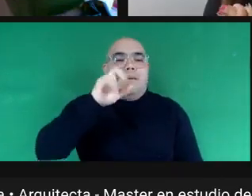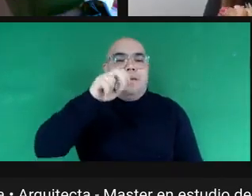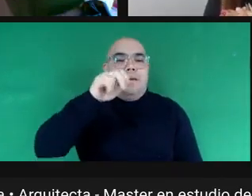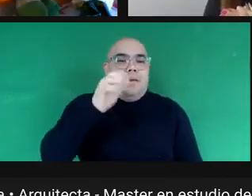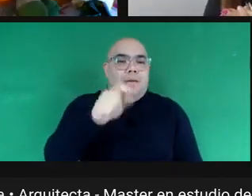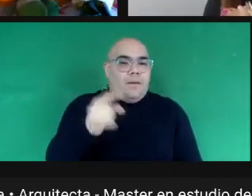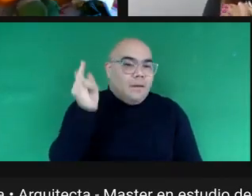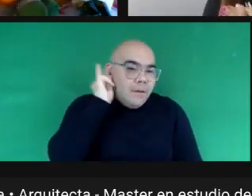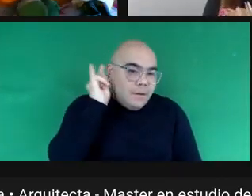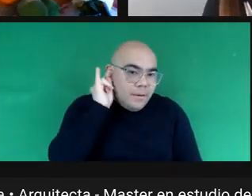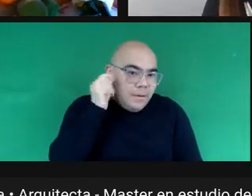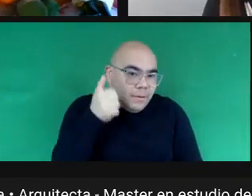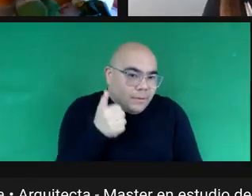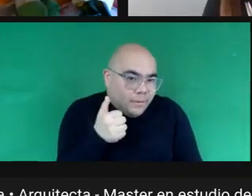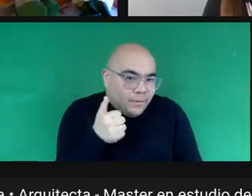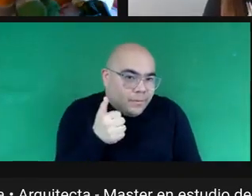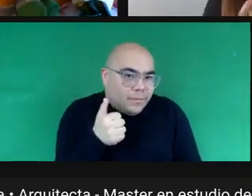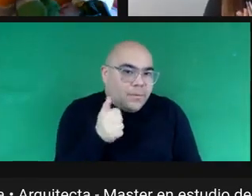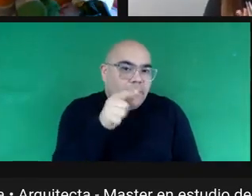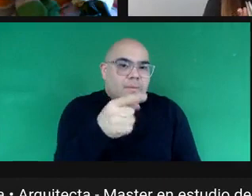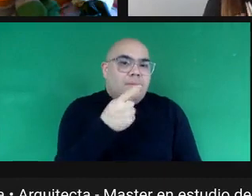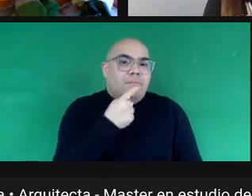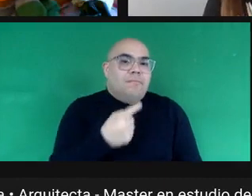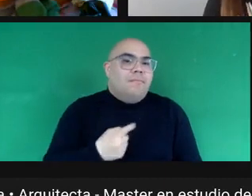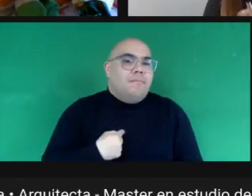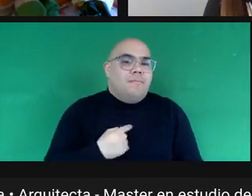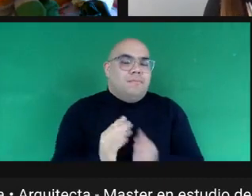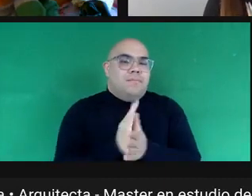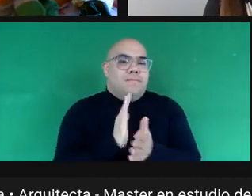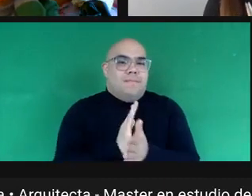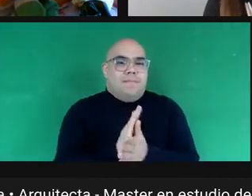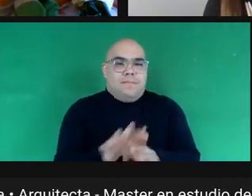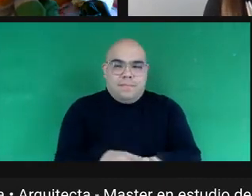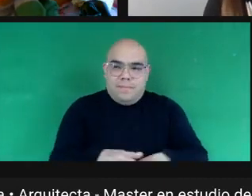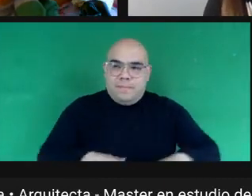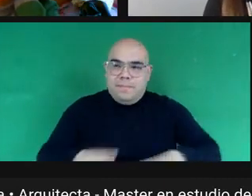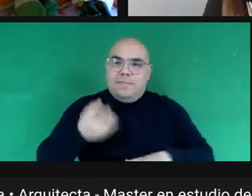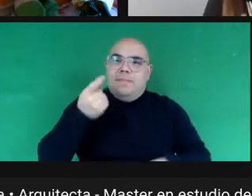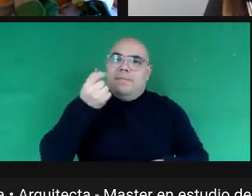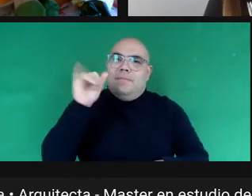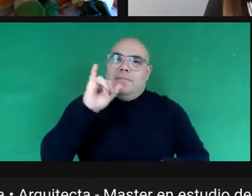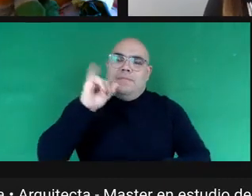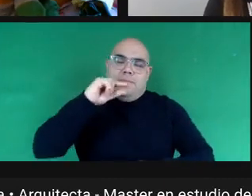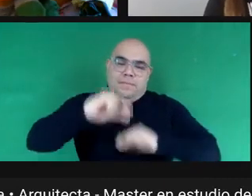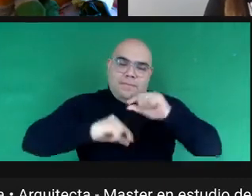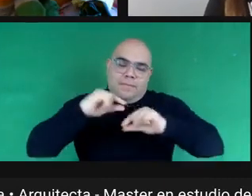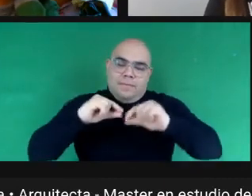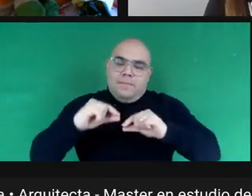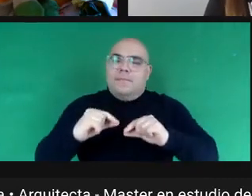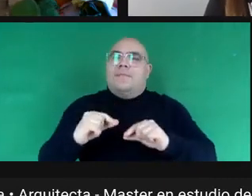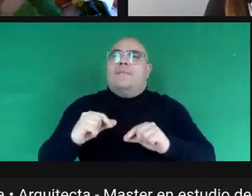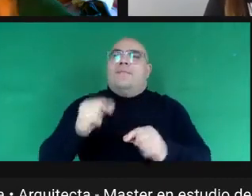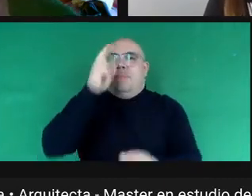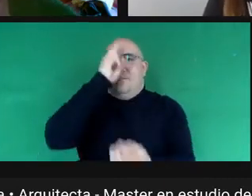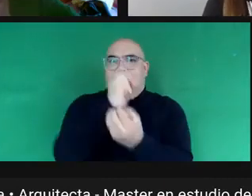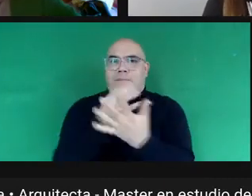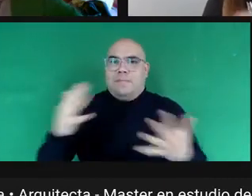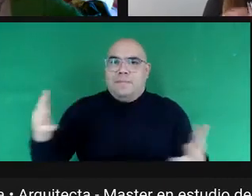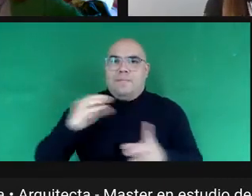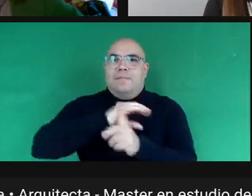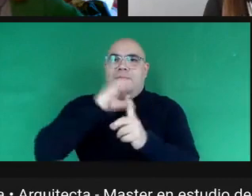estás escuchando. Tú decías que el campus es un laboratorio de diversidad cultural, social e